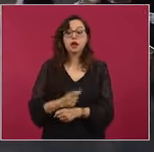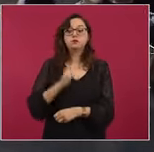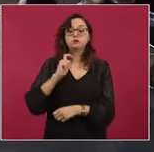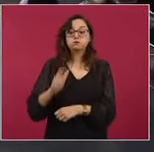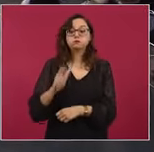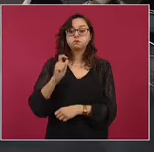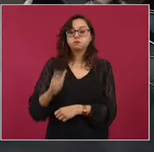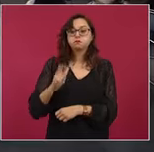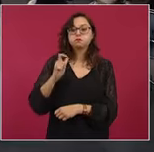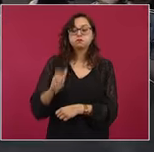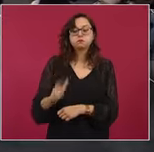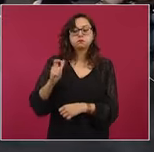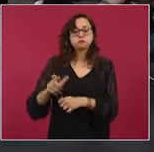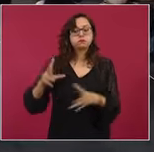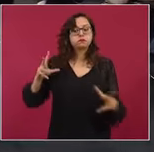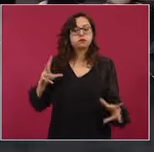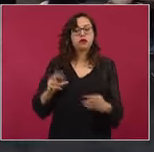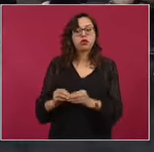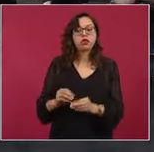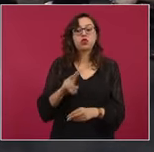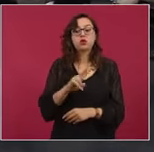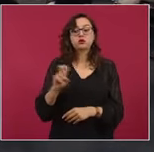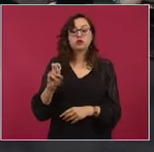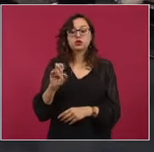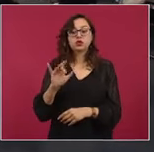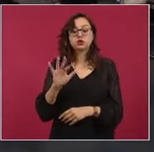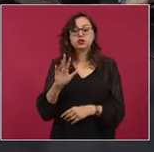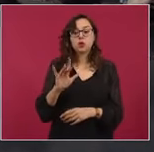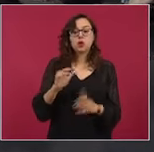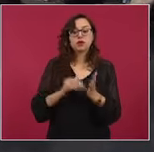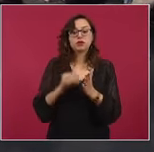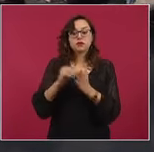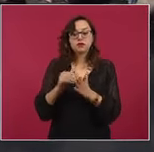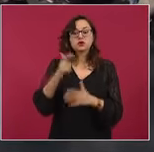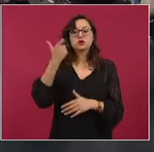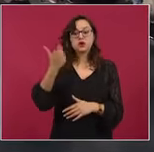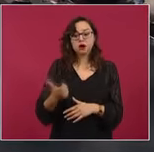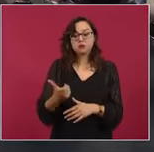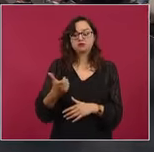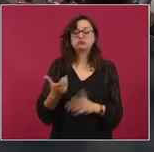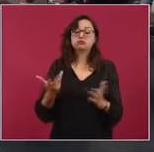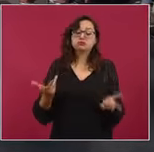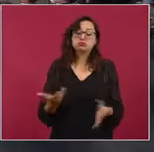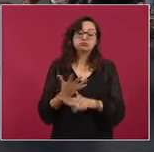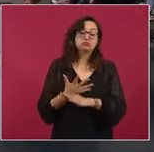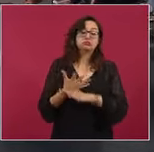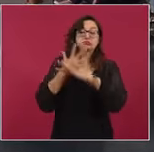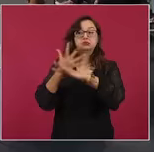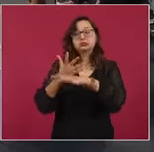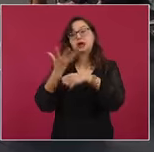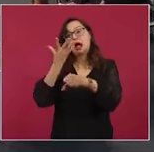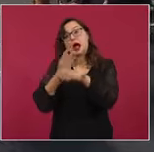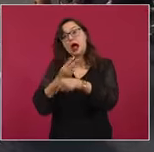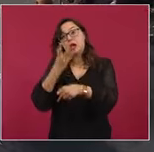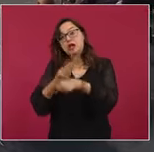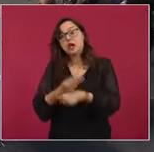más de 250 millones de pesos por el concepto de mantenimiento, pago de